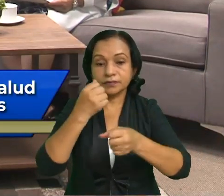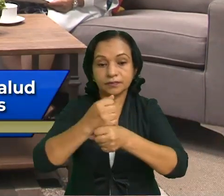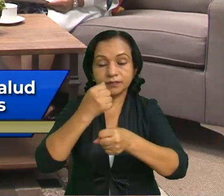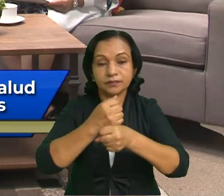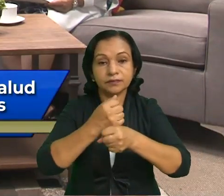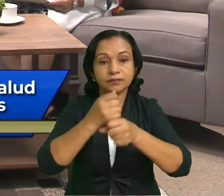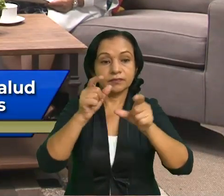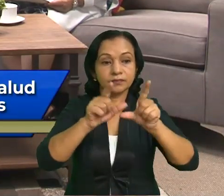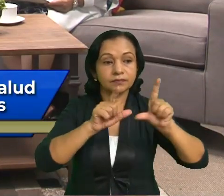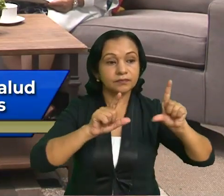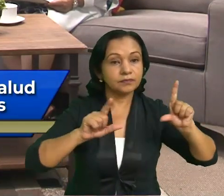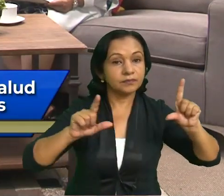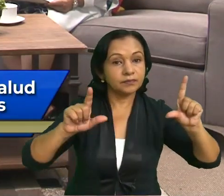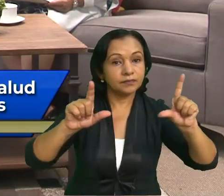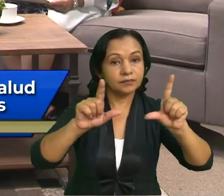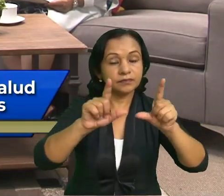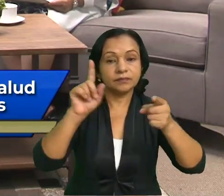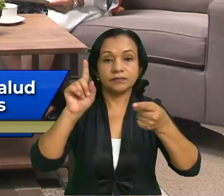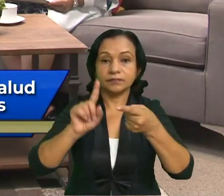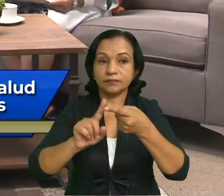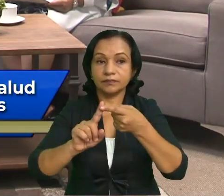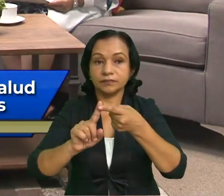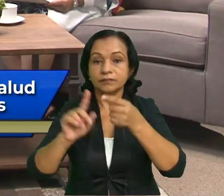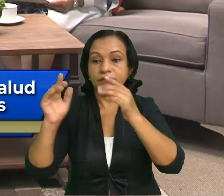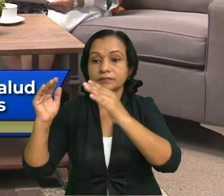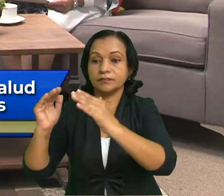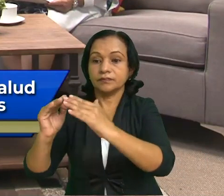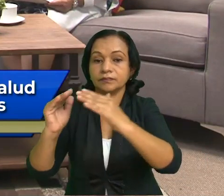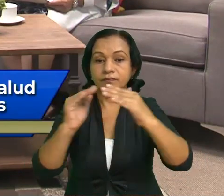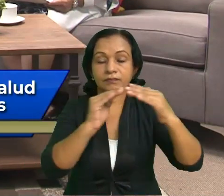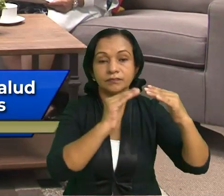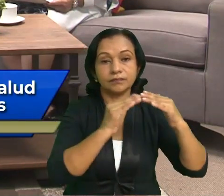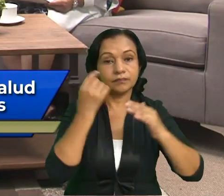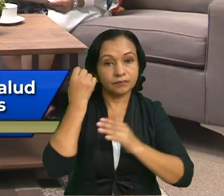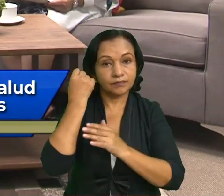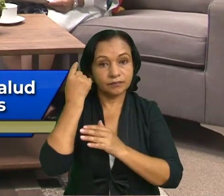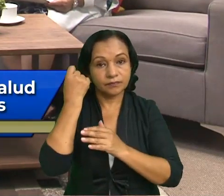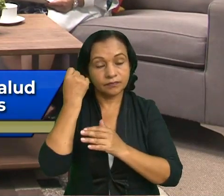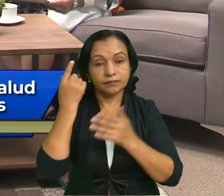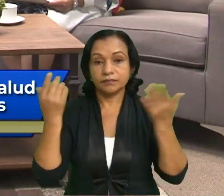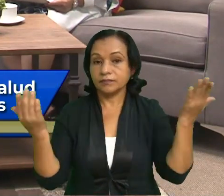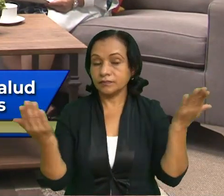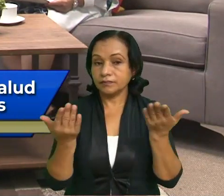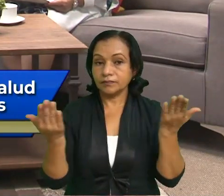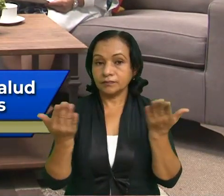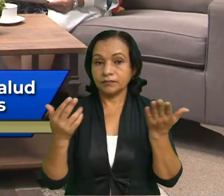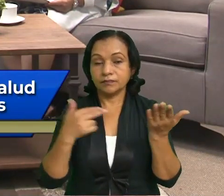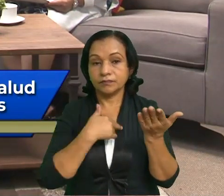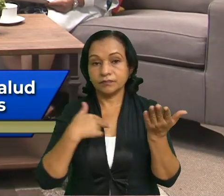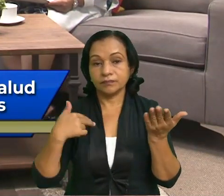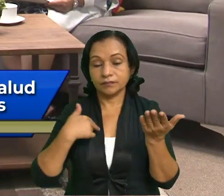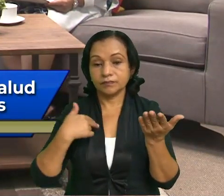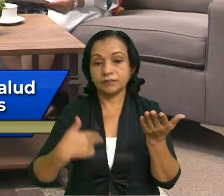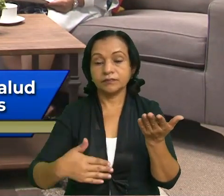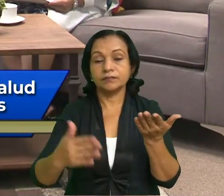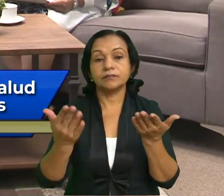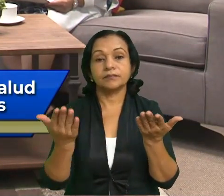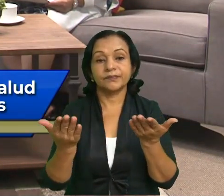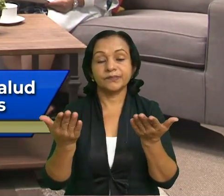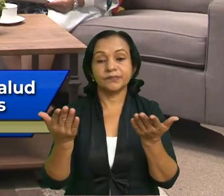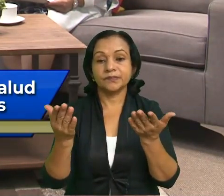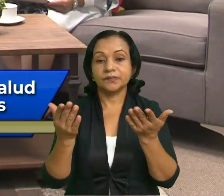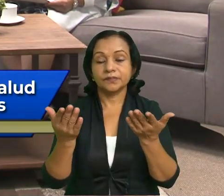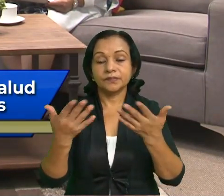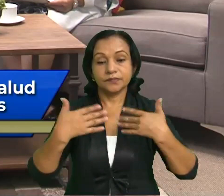albergue es decir o en las casas entender un poquito acompañar a esa cosmovisión y cómo llegamos a este punto en el que tenemos un sistema